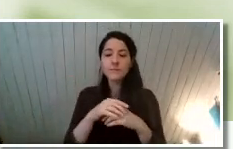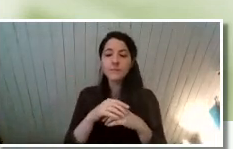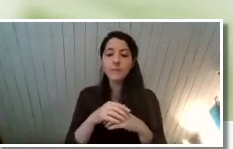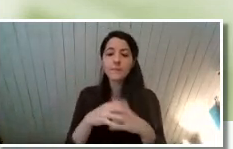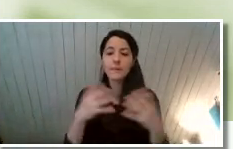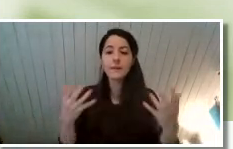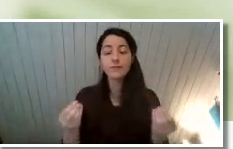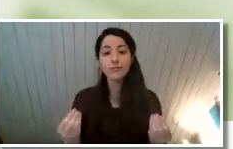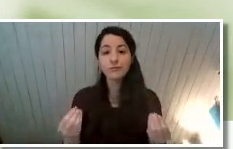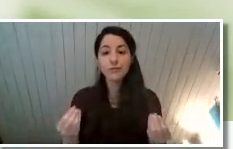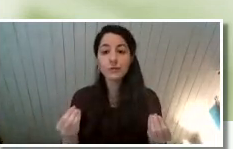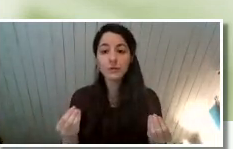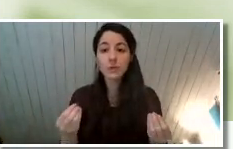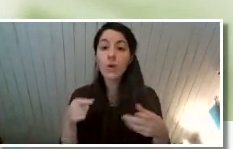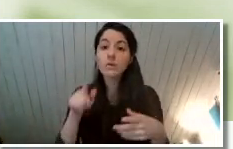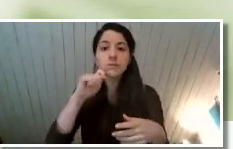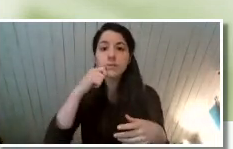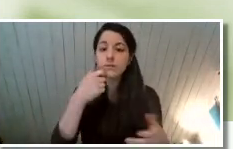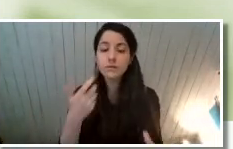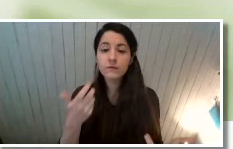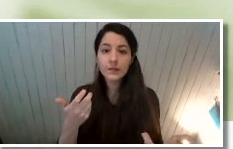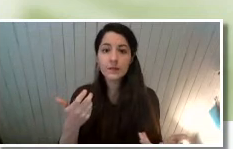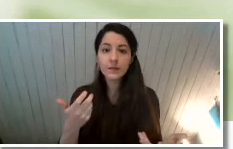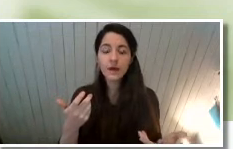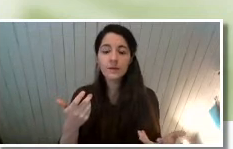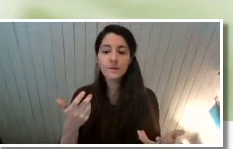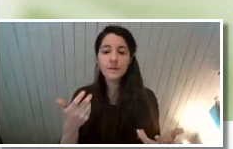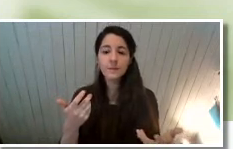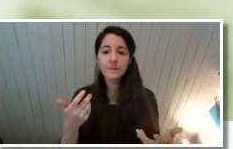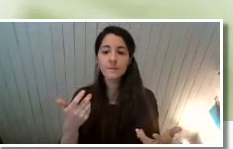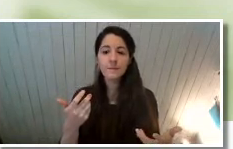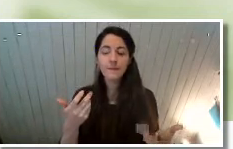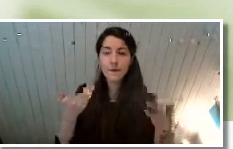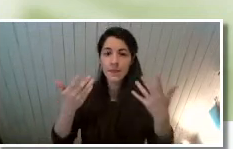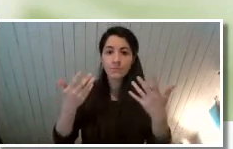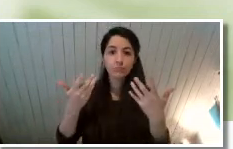eso significa que a pesar de que ya no haya